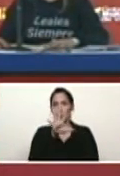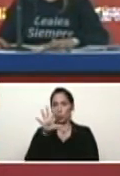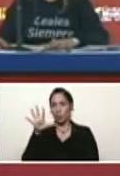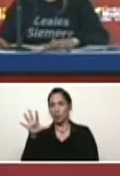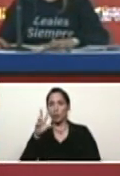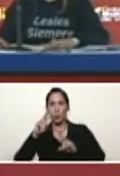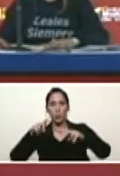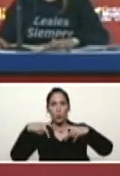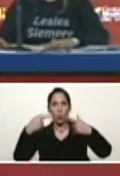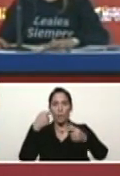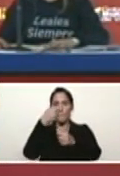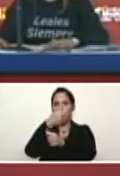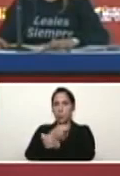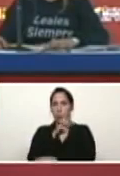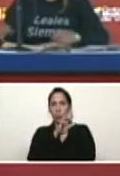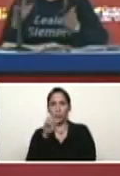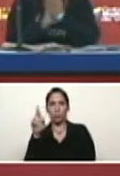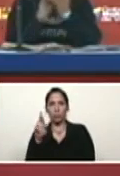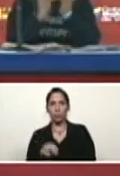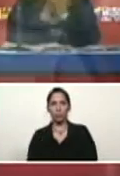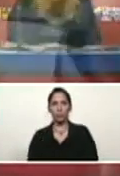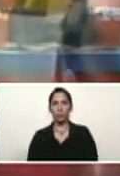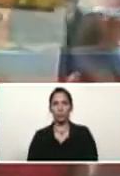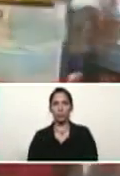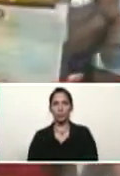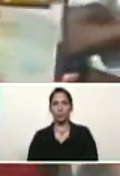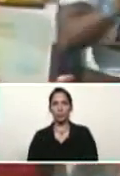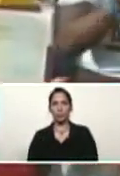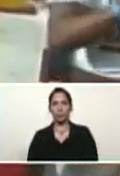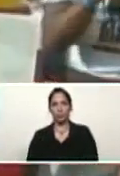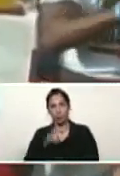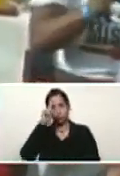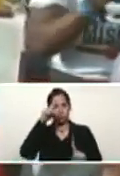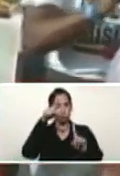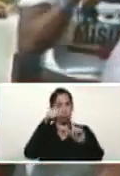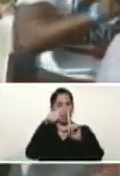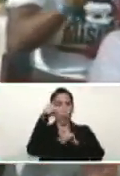20.355 nuevos bachilleres de la República. Estamos llegando a